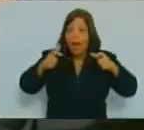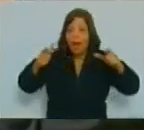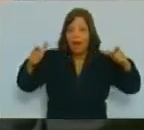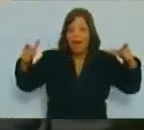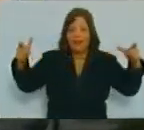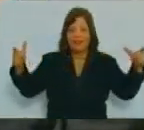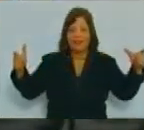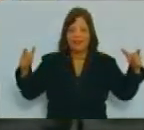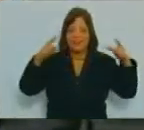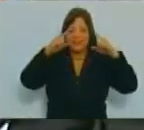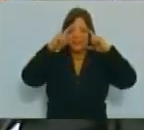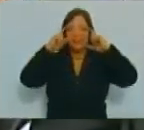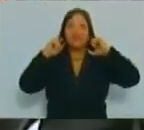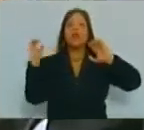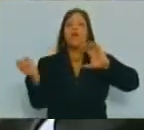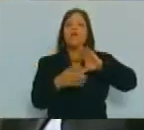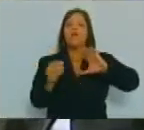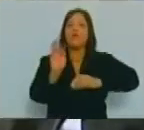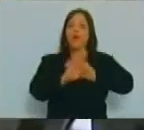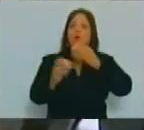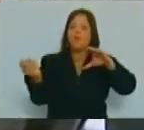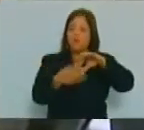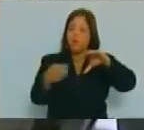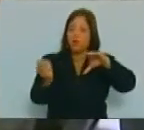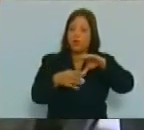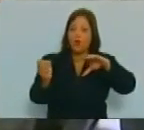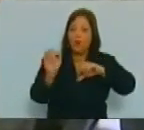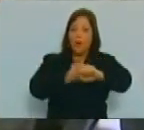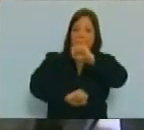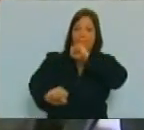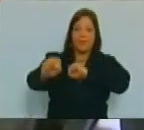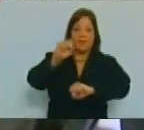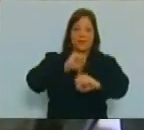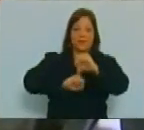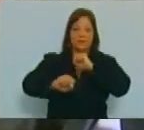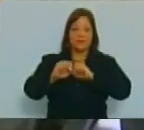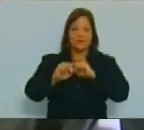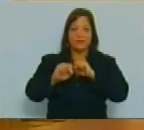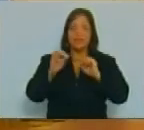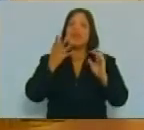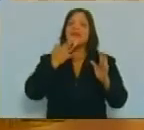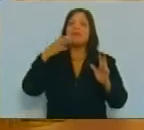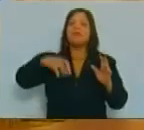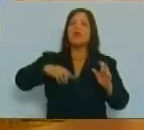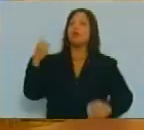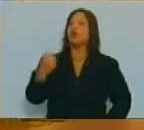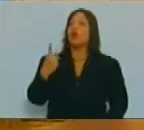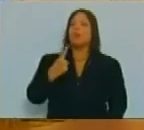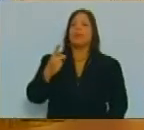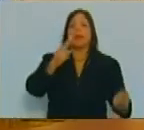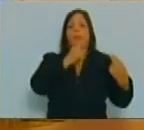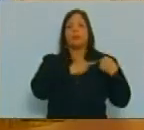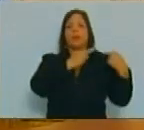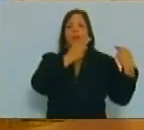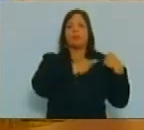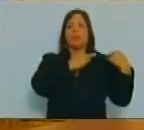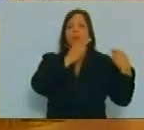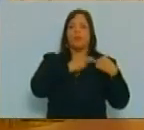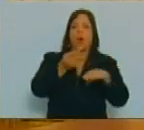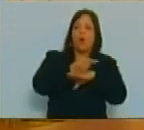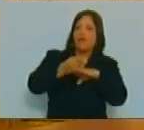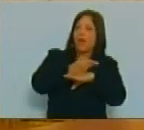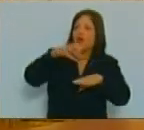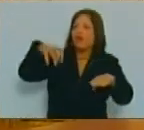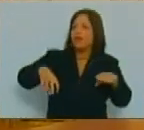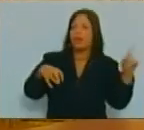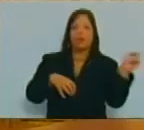y crear un fondo nacional de prevención para que solamente el estado no sea el corresponsable de garantizar ese